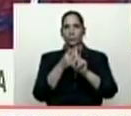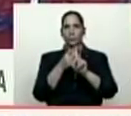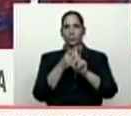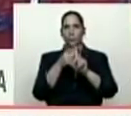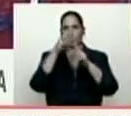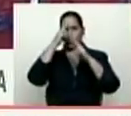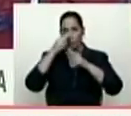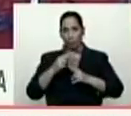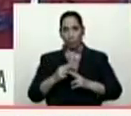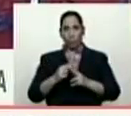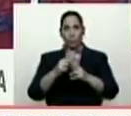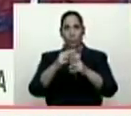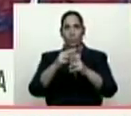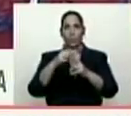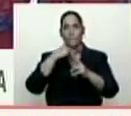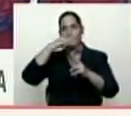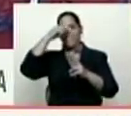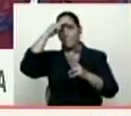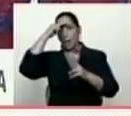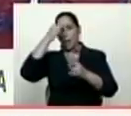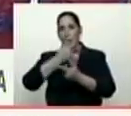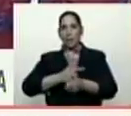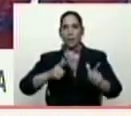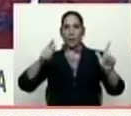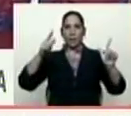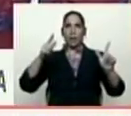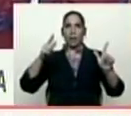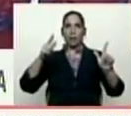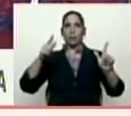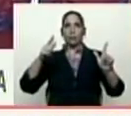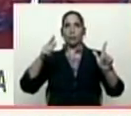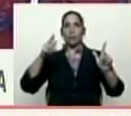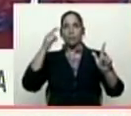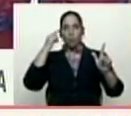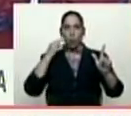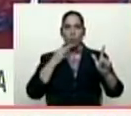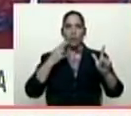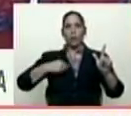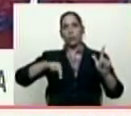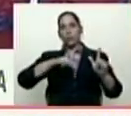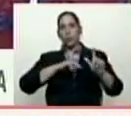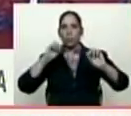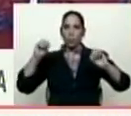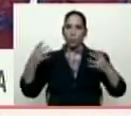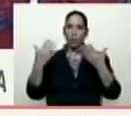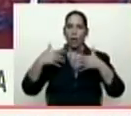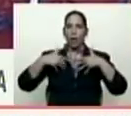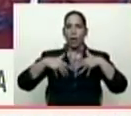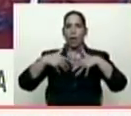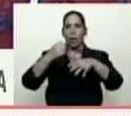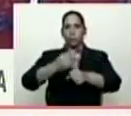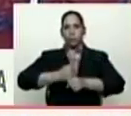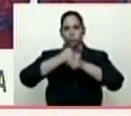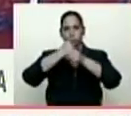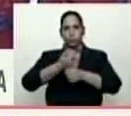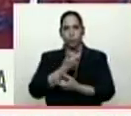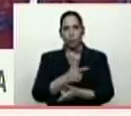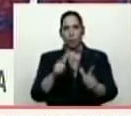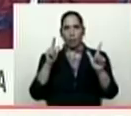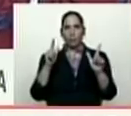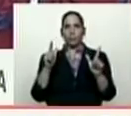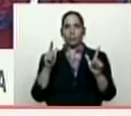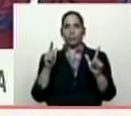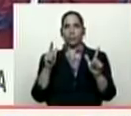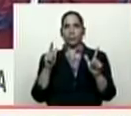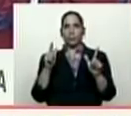al padre de la libertad suramericana, Simón Bolívar, y a nuestro glorioso ejército libertador